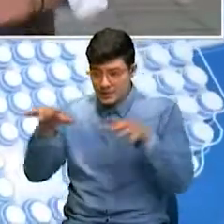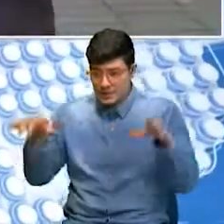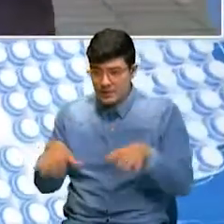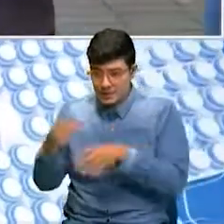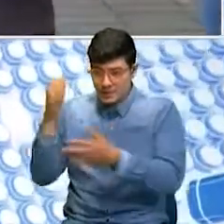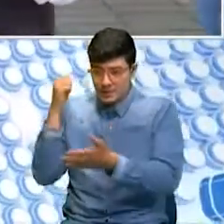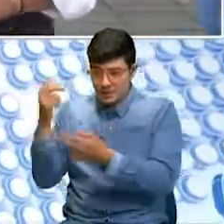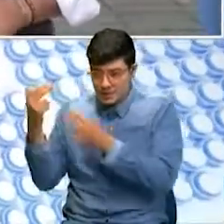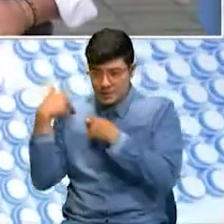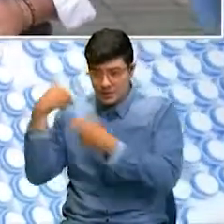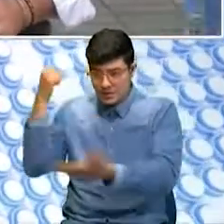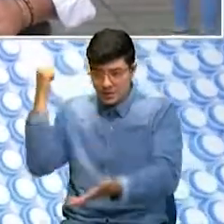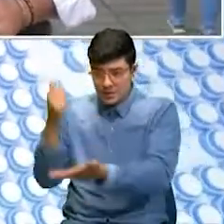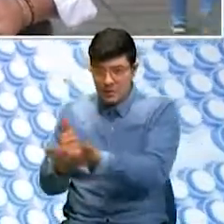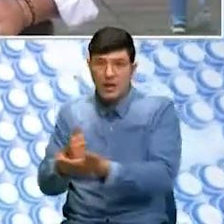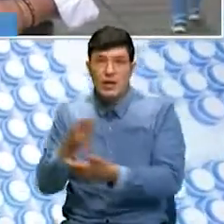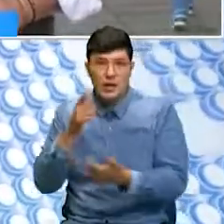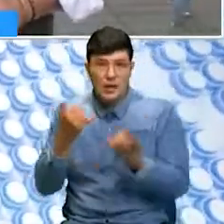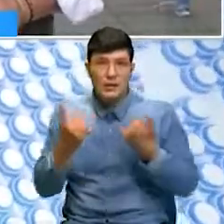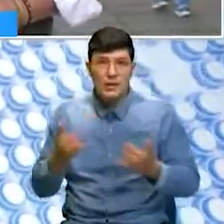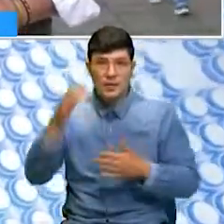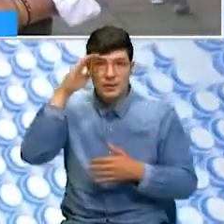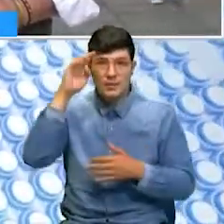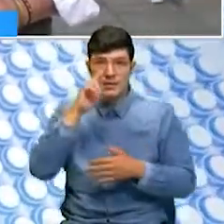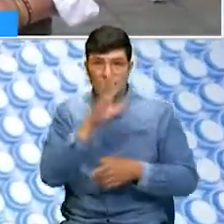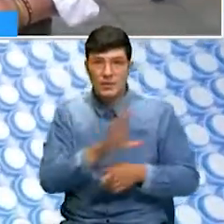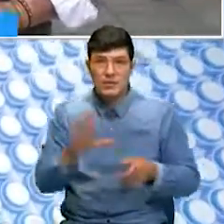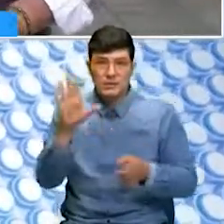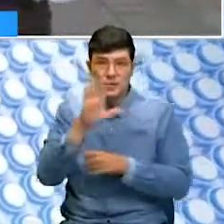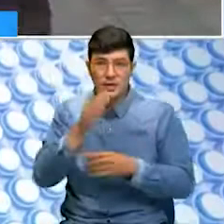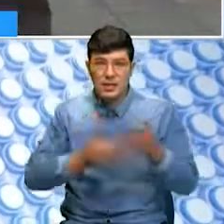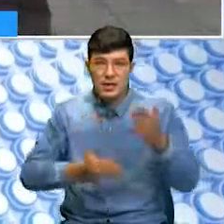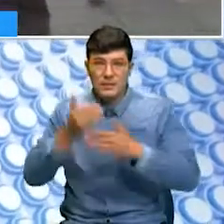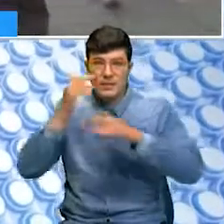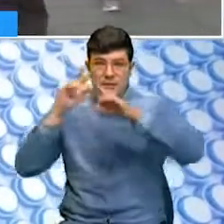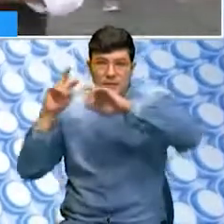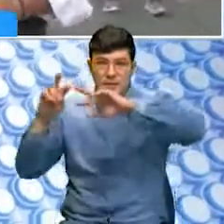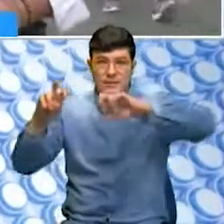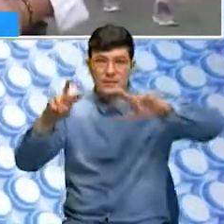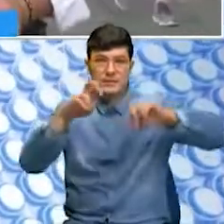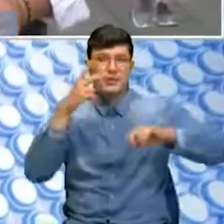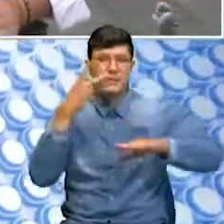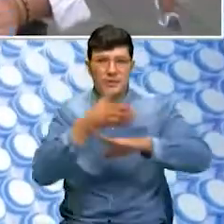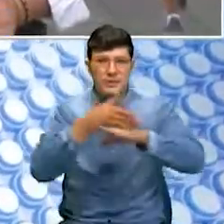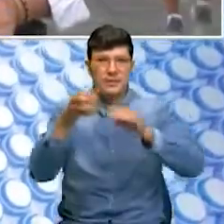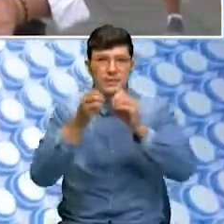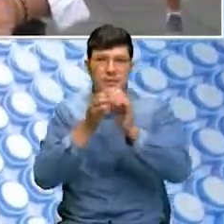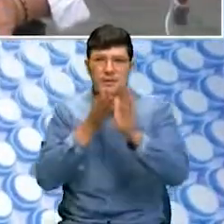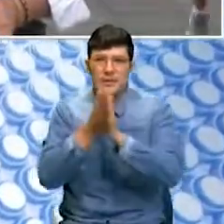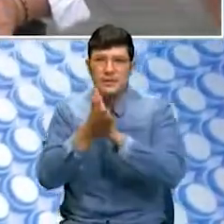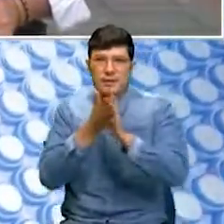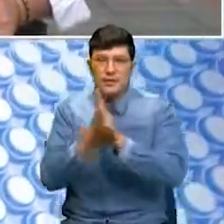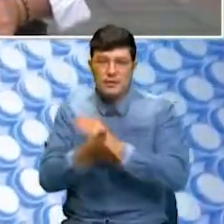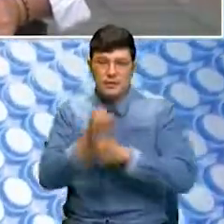homicidio está siendo buscada por la policía información que tenemos hasta ahora regresamos al centro de estudios bueno